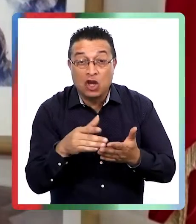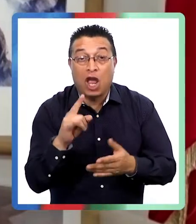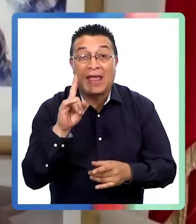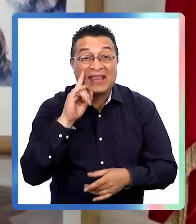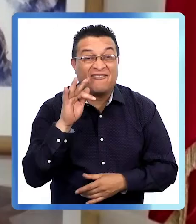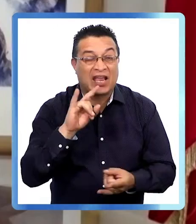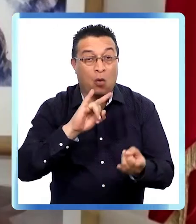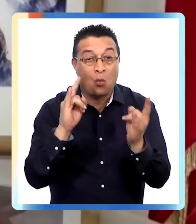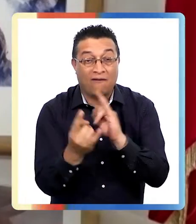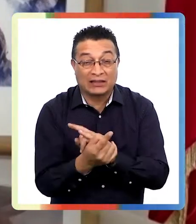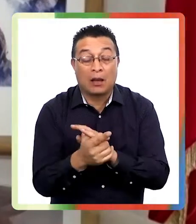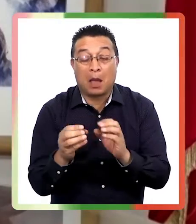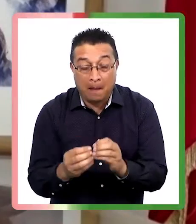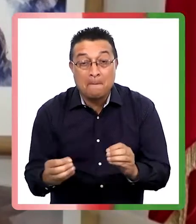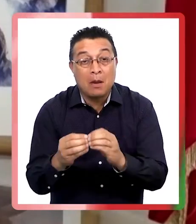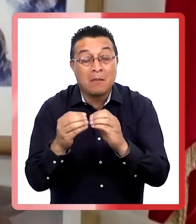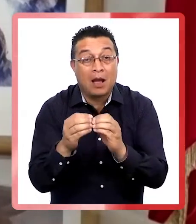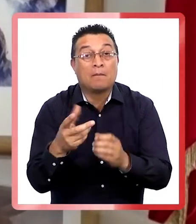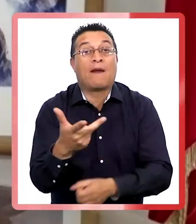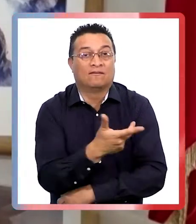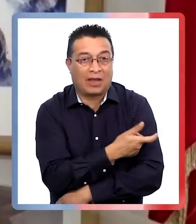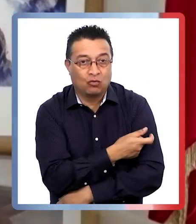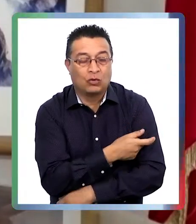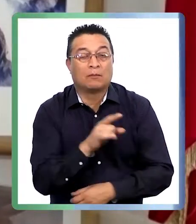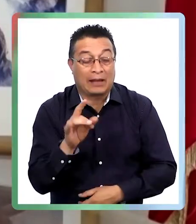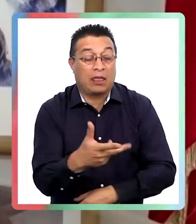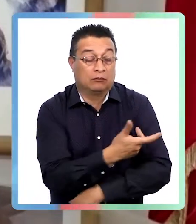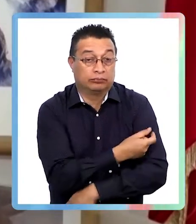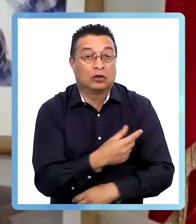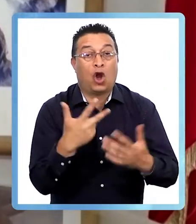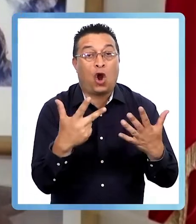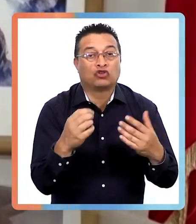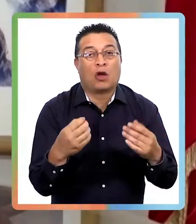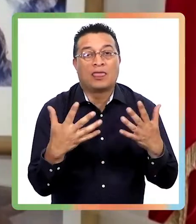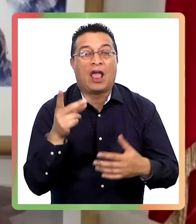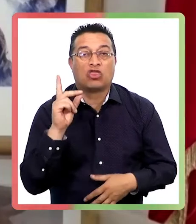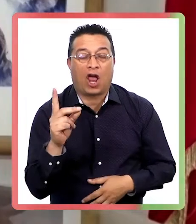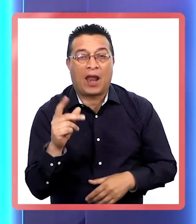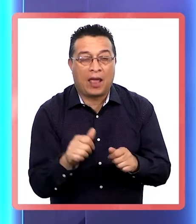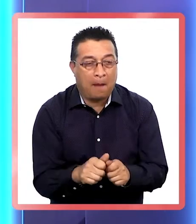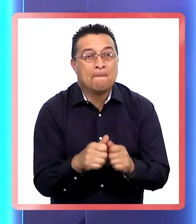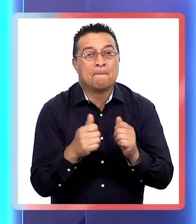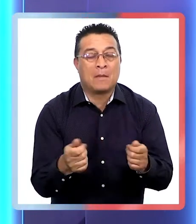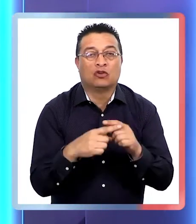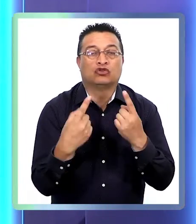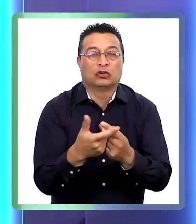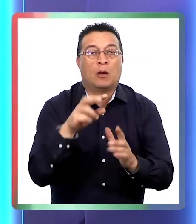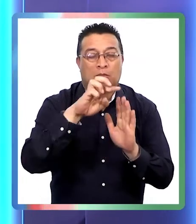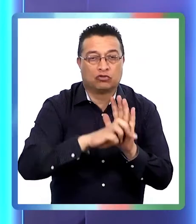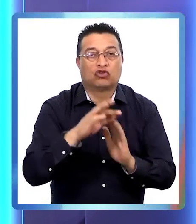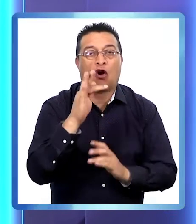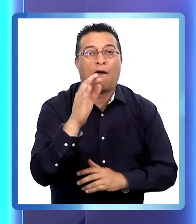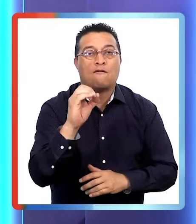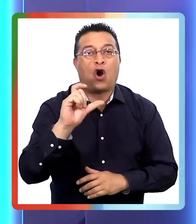del IFE universal, pero súmele a eso las vacunas. Cada vacuna cuesta entre 8 y 10 dólares, todo lo que fue los proyectos